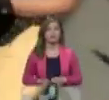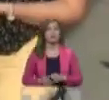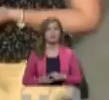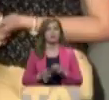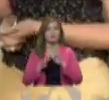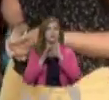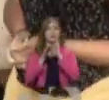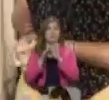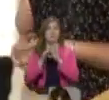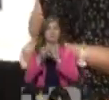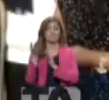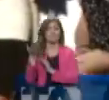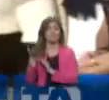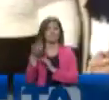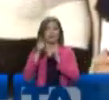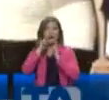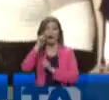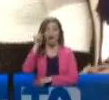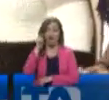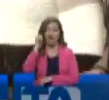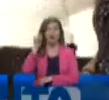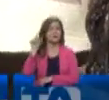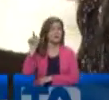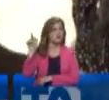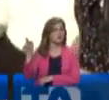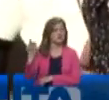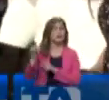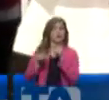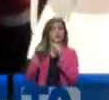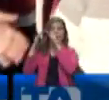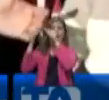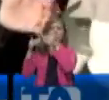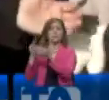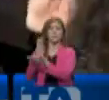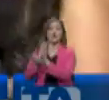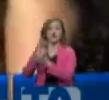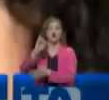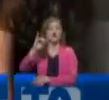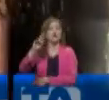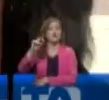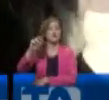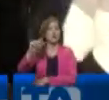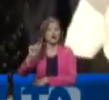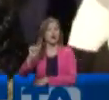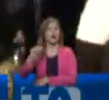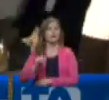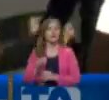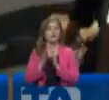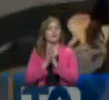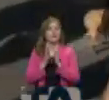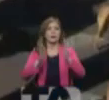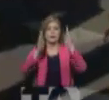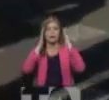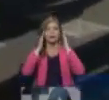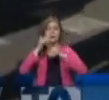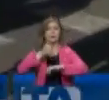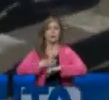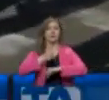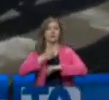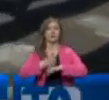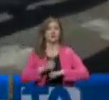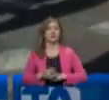Compañeras en estudio, este es el grito de los vecinos de San Isidro del Inca que están solicitando atención de las autoridades